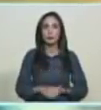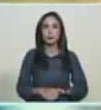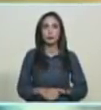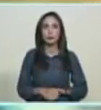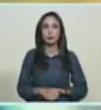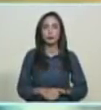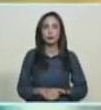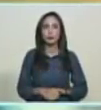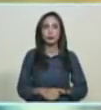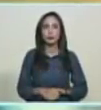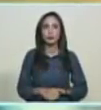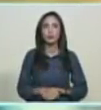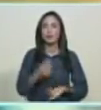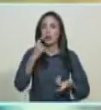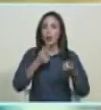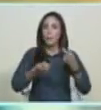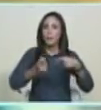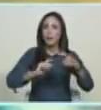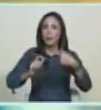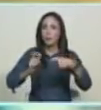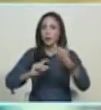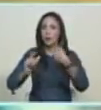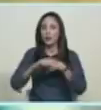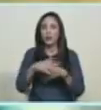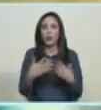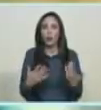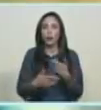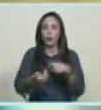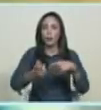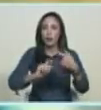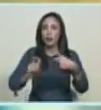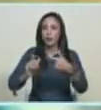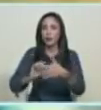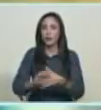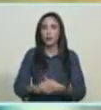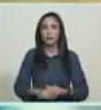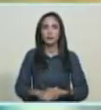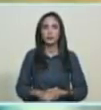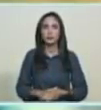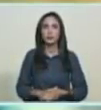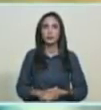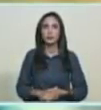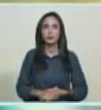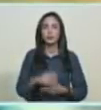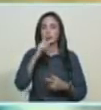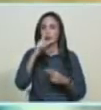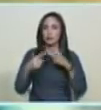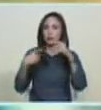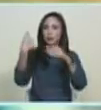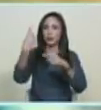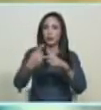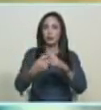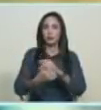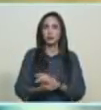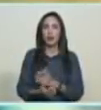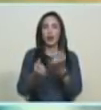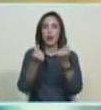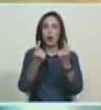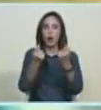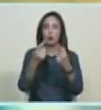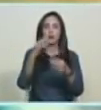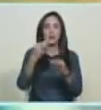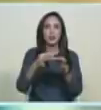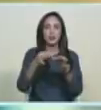van a salir al mercado venezolano, a la oferta, el próximo 11